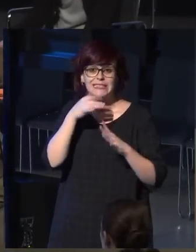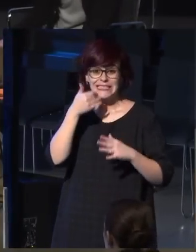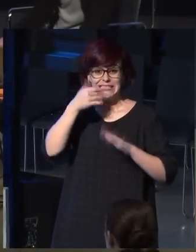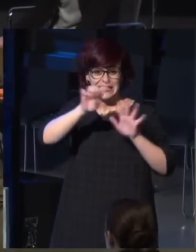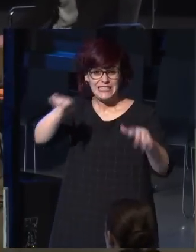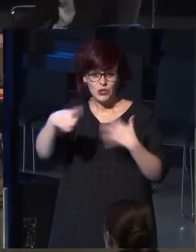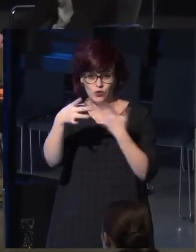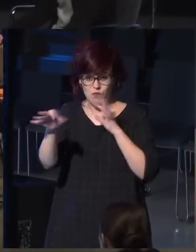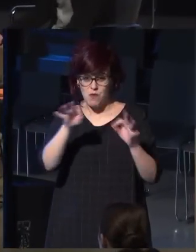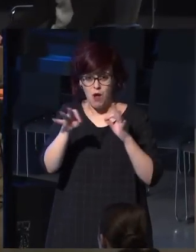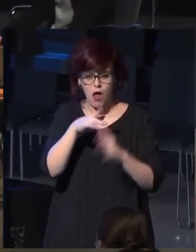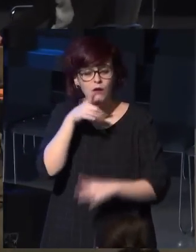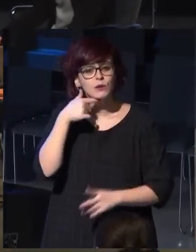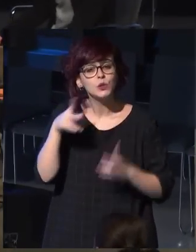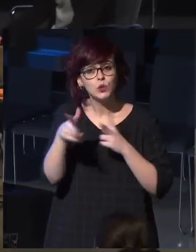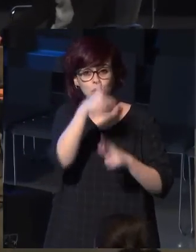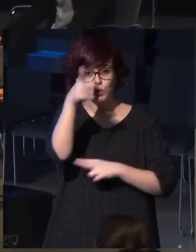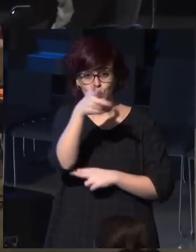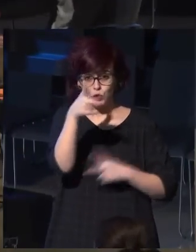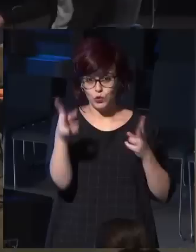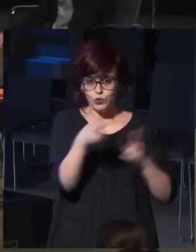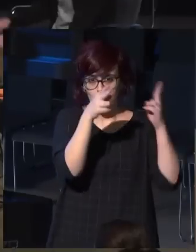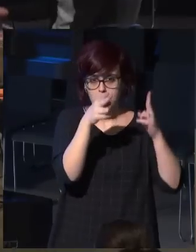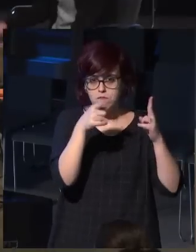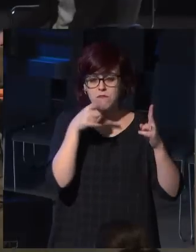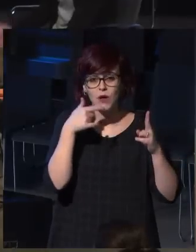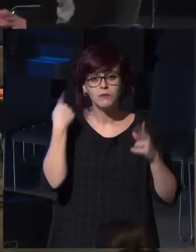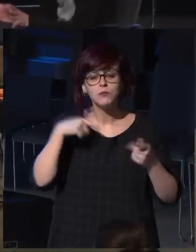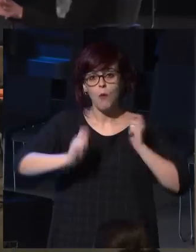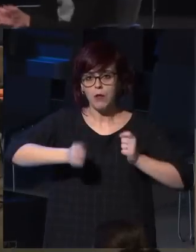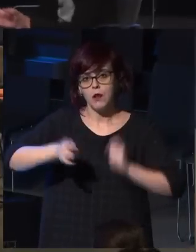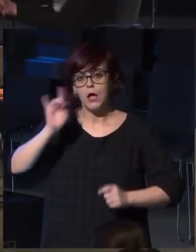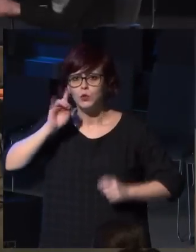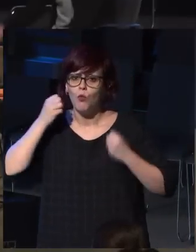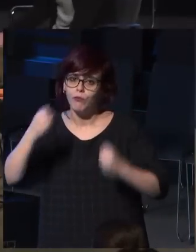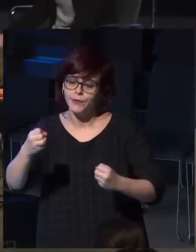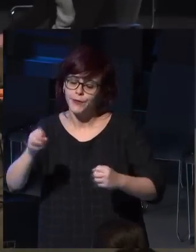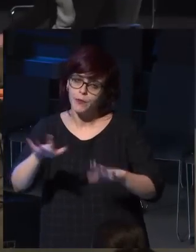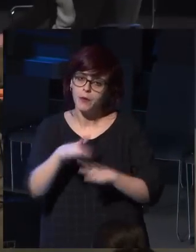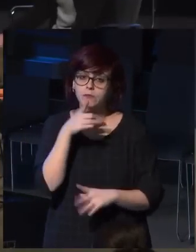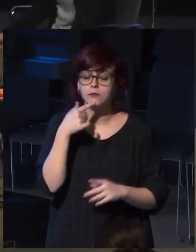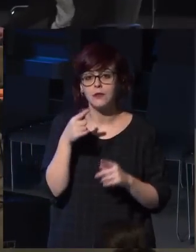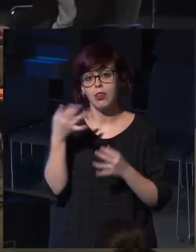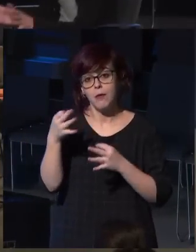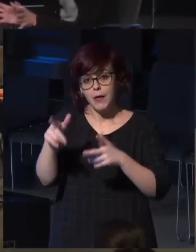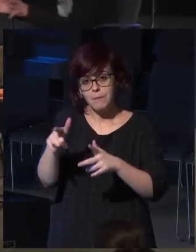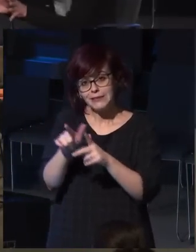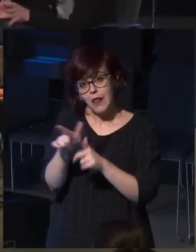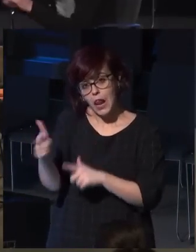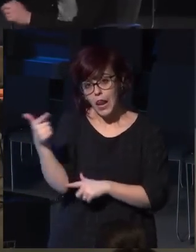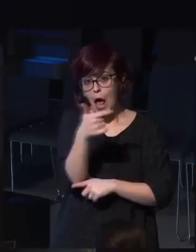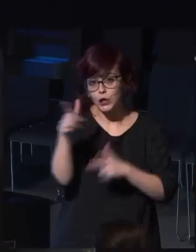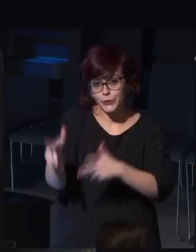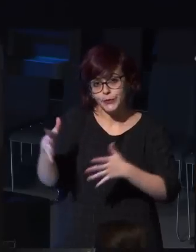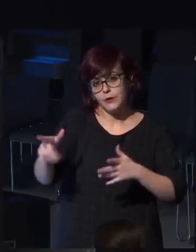6 horas en preparar la primera toma porque, claro, hay que ir, dice, bueno, la batería suena mucho, déjala medio metro, pero claro, es una batería, tienes que mover toda